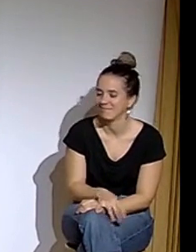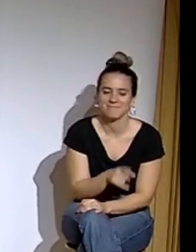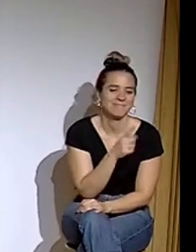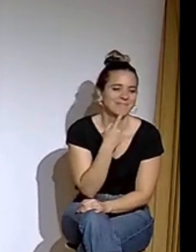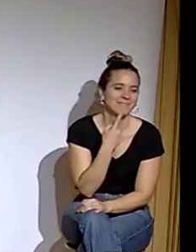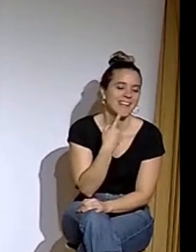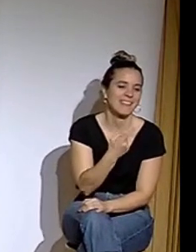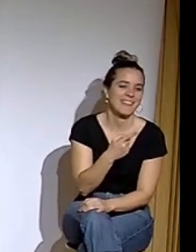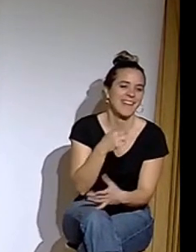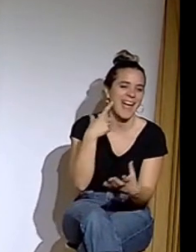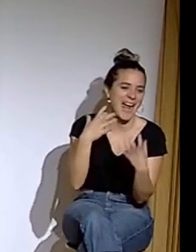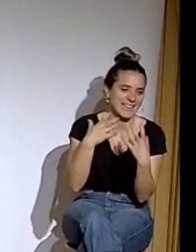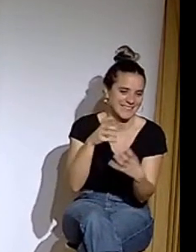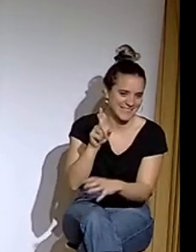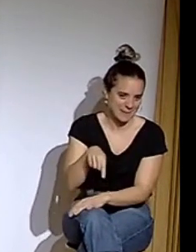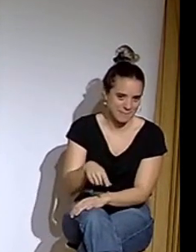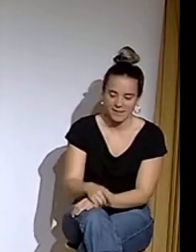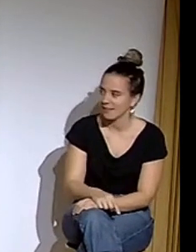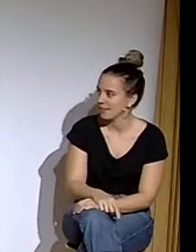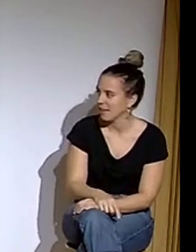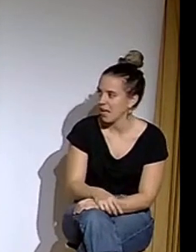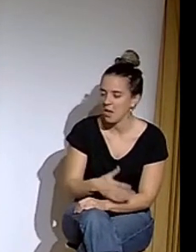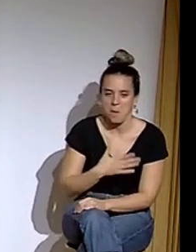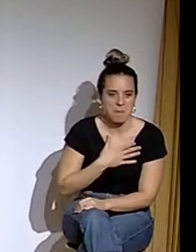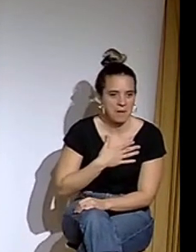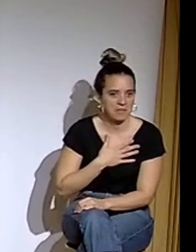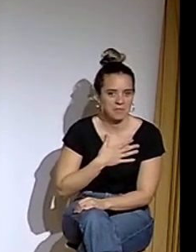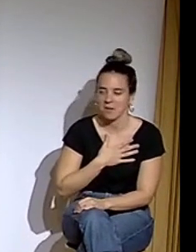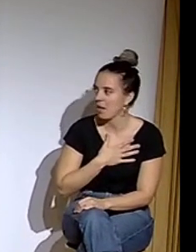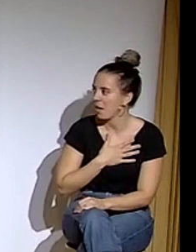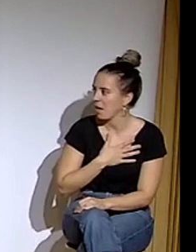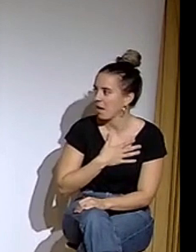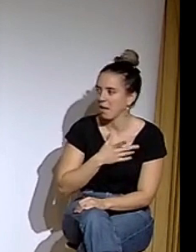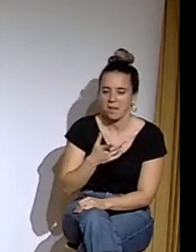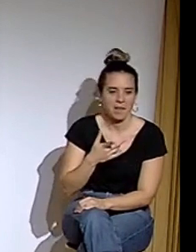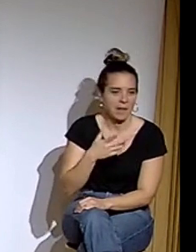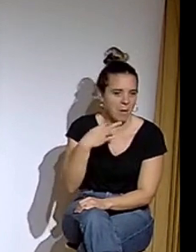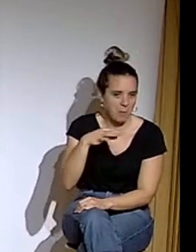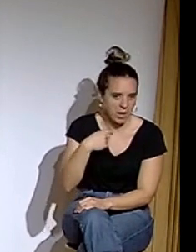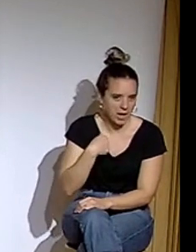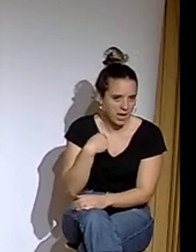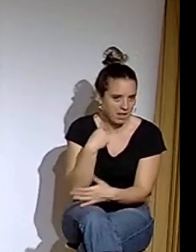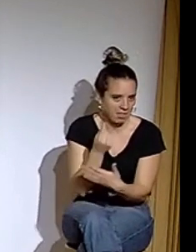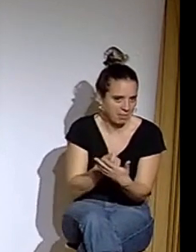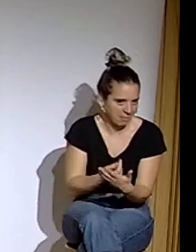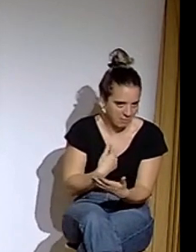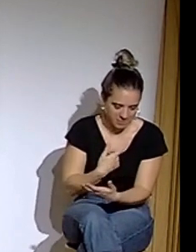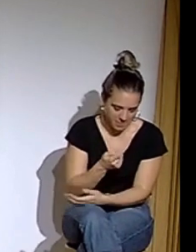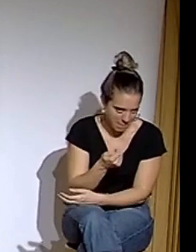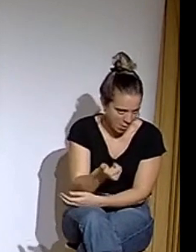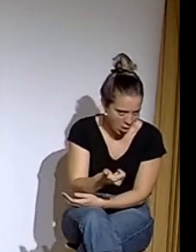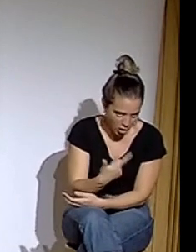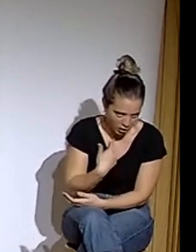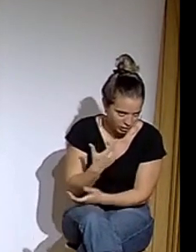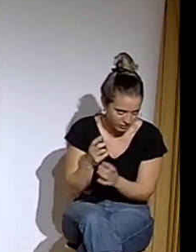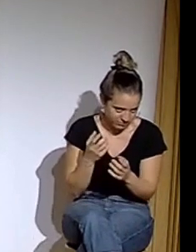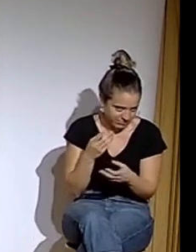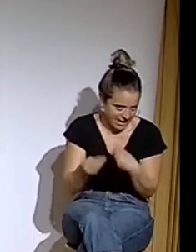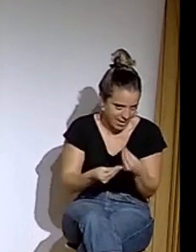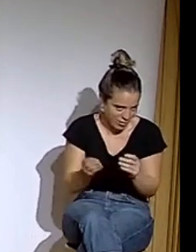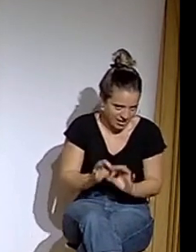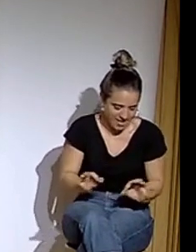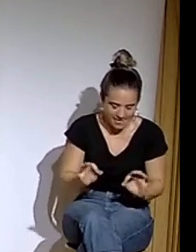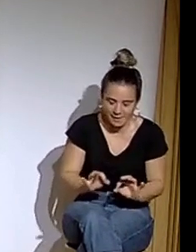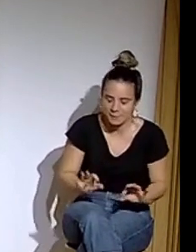creo que soy la única de aquí que ni pincha Bueno sí que dibujo pinta un poco la mona pero poco a poco entonces